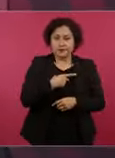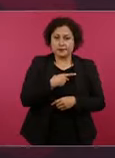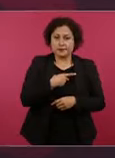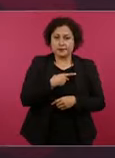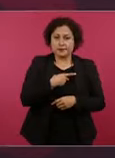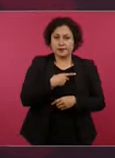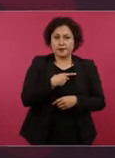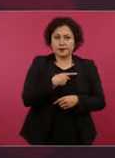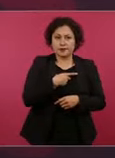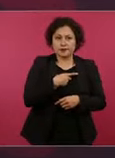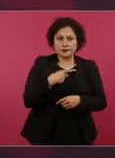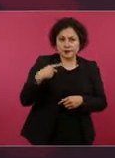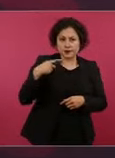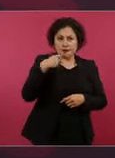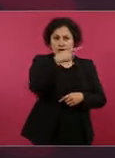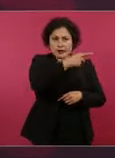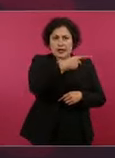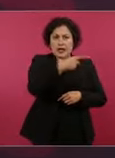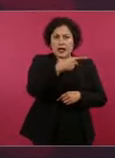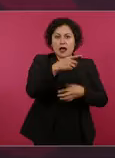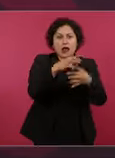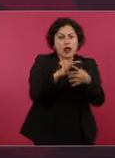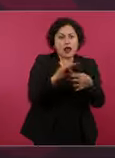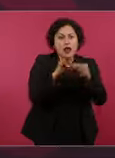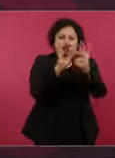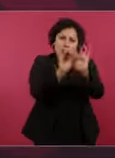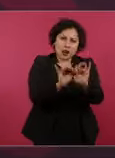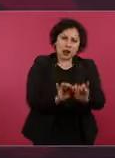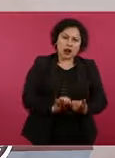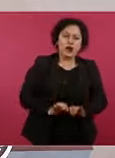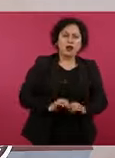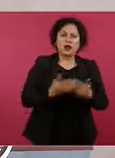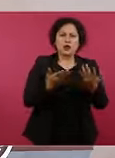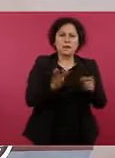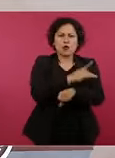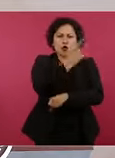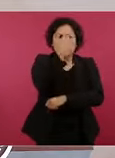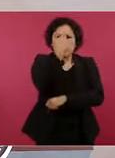por qué hizo ese reportaje, de parte de quién,